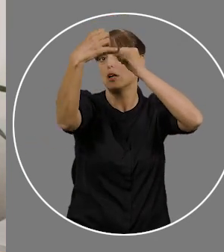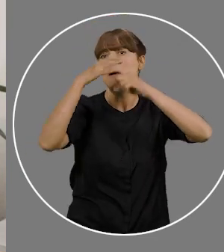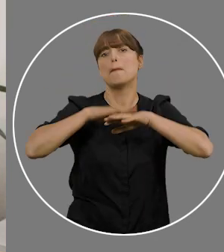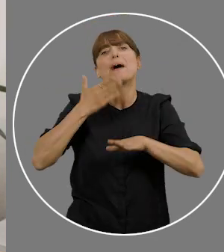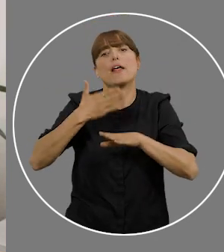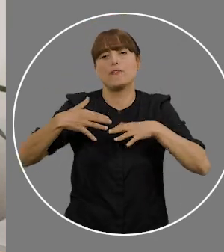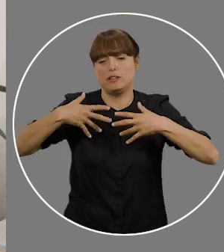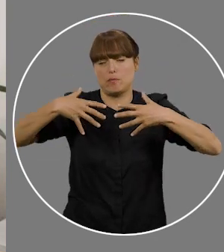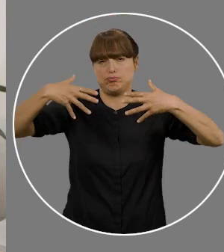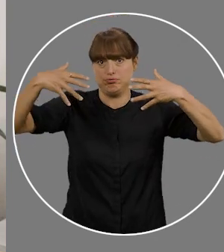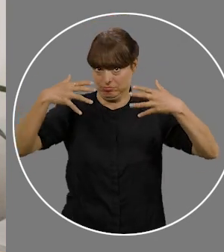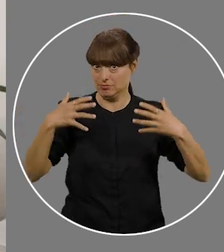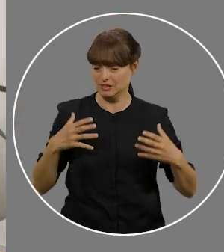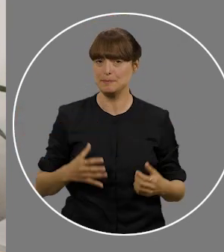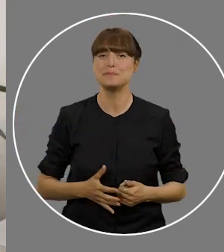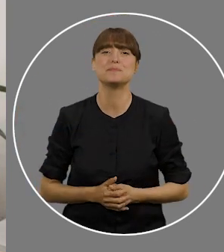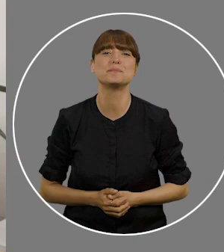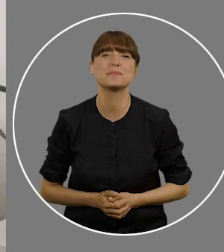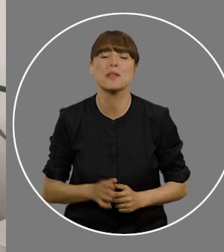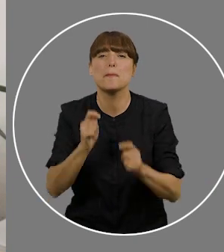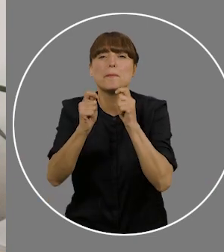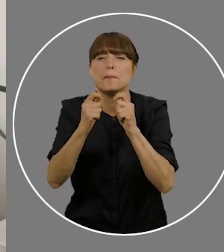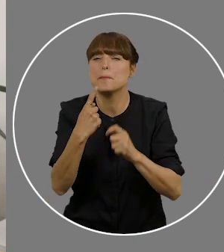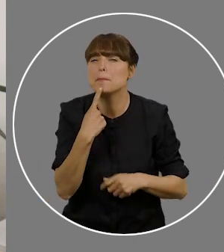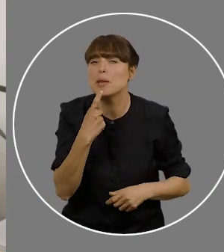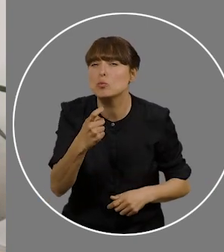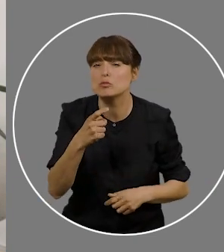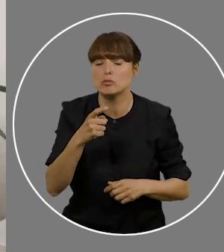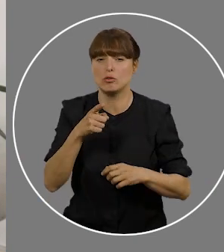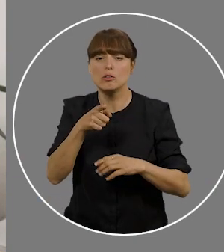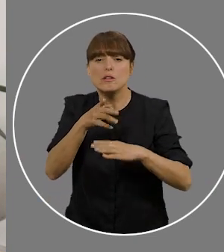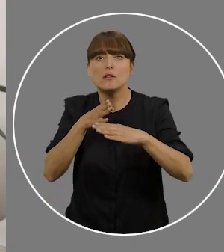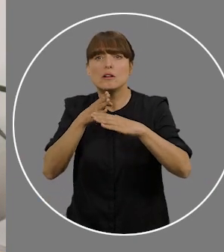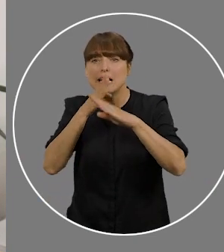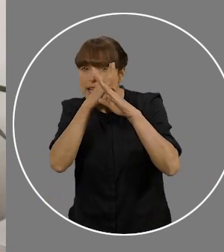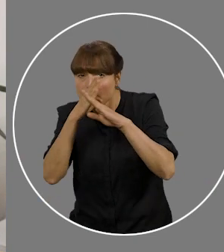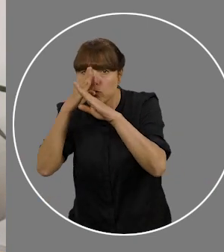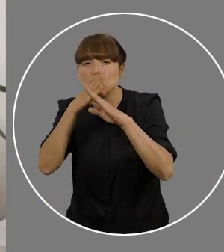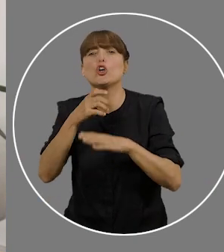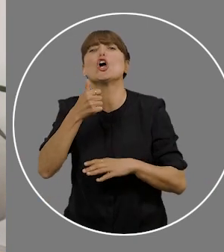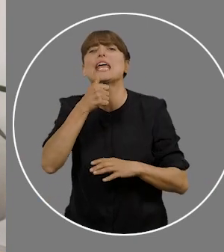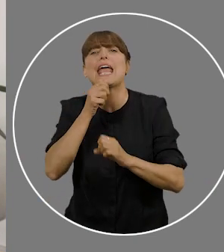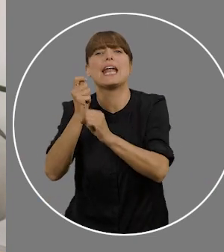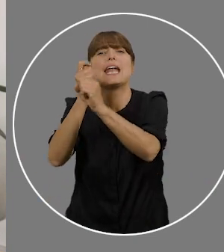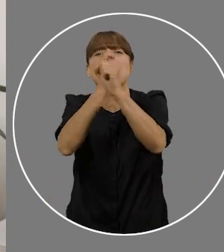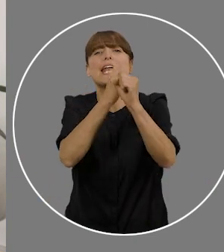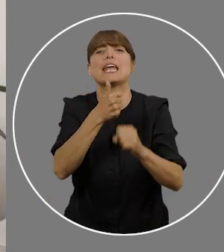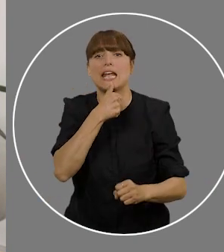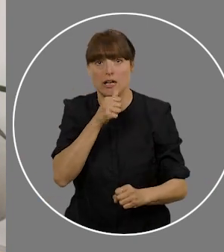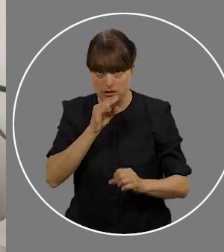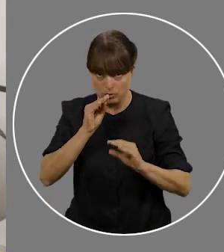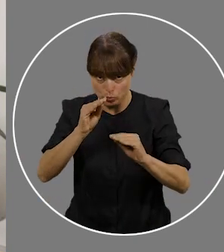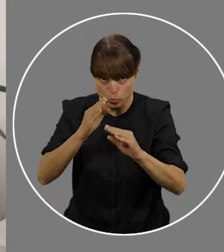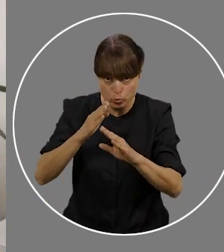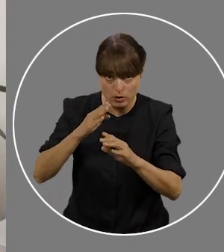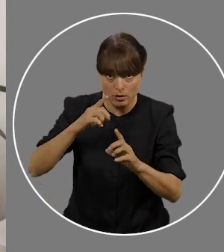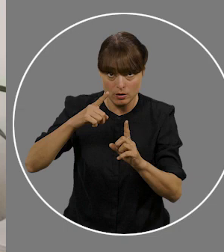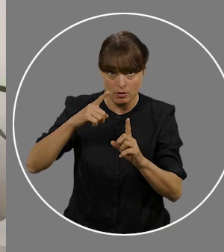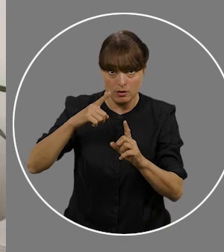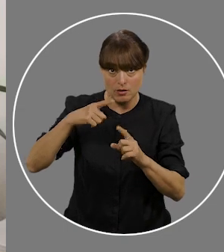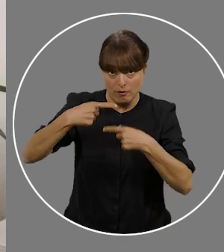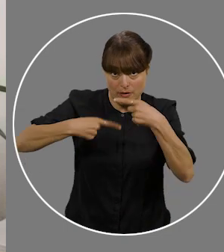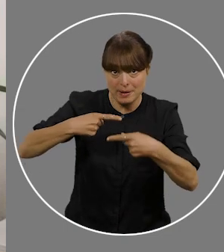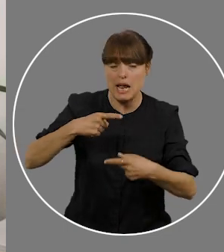¿eh? Y bueno. Y el refugio comentaba que lo hizo este pariente tuyo, sí, un sí, tío. Sí, sí. ¿Pagaron sí. algo por ir